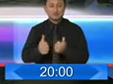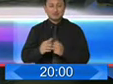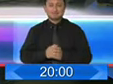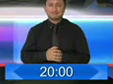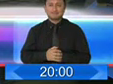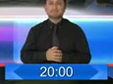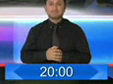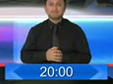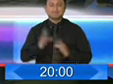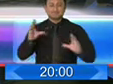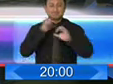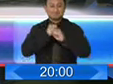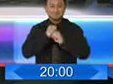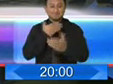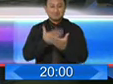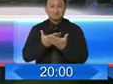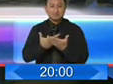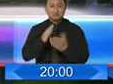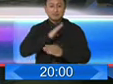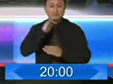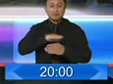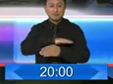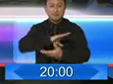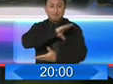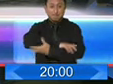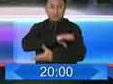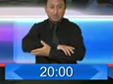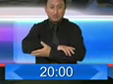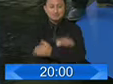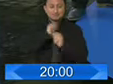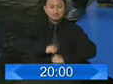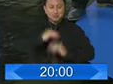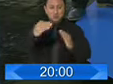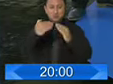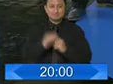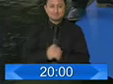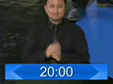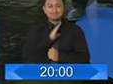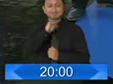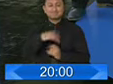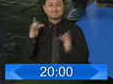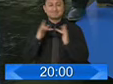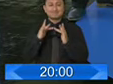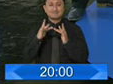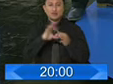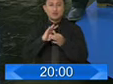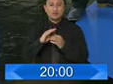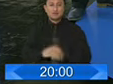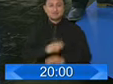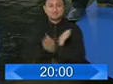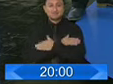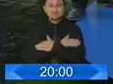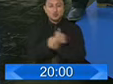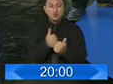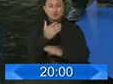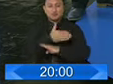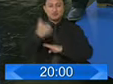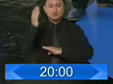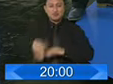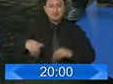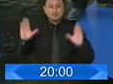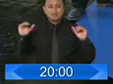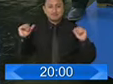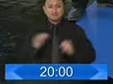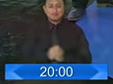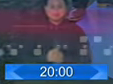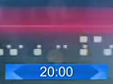buenas noches, María Fernanda, y como siempre invitarles a que nos sigan en las plataformas digitales. Siempre conectados, compañeros, un abrazo grande y un buen fin de semana para todos.